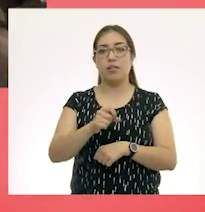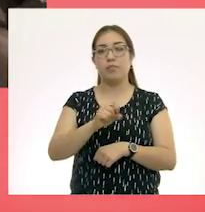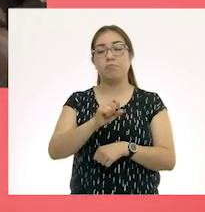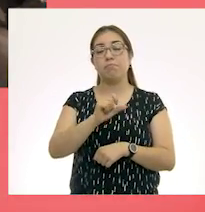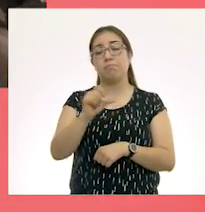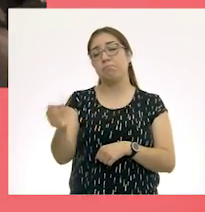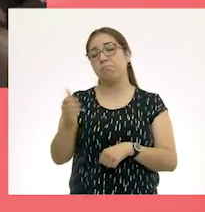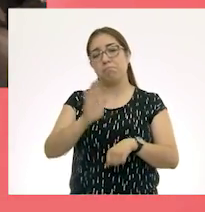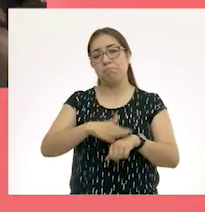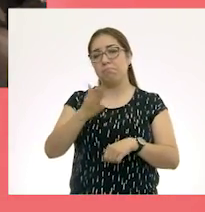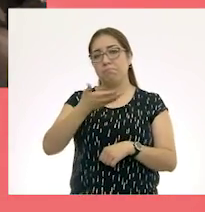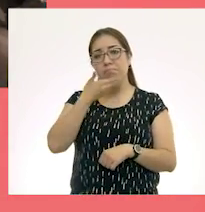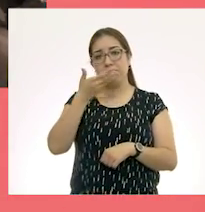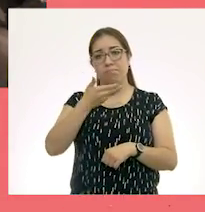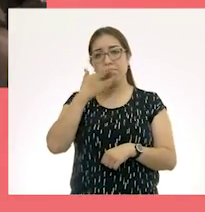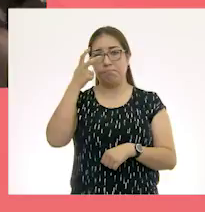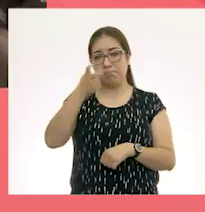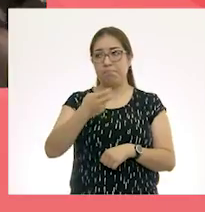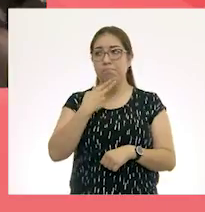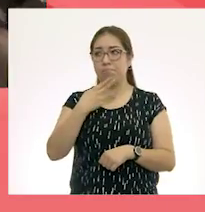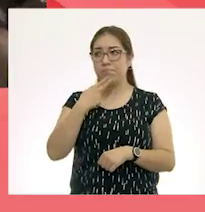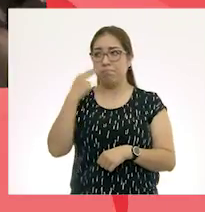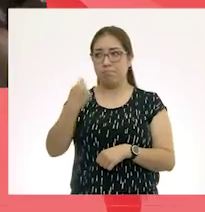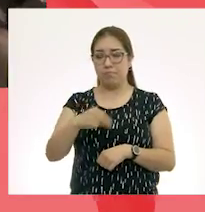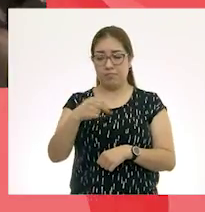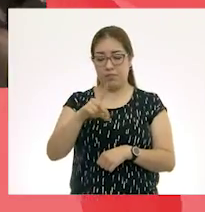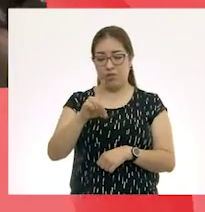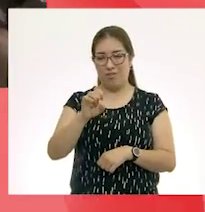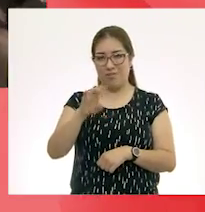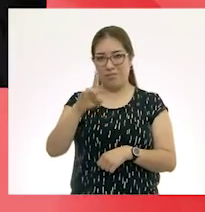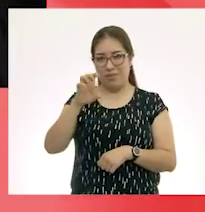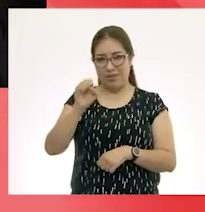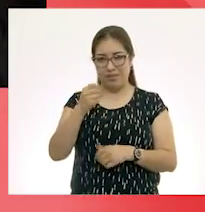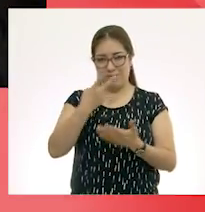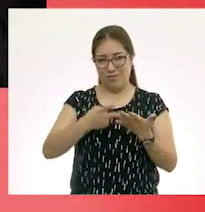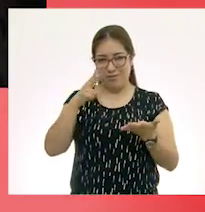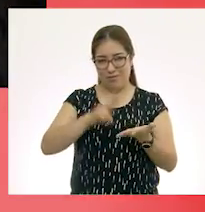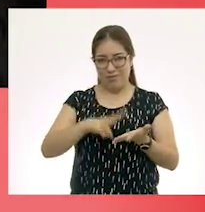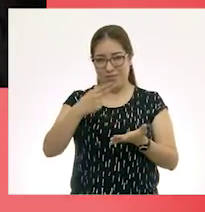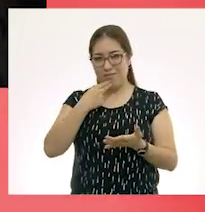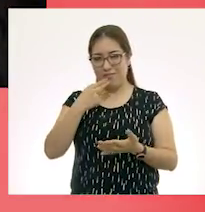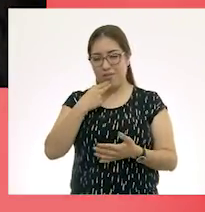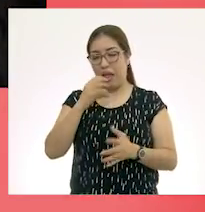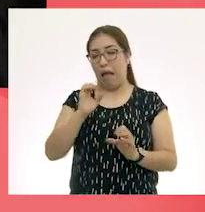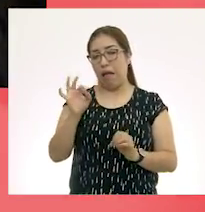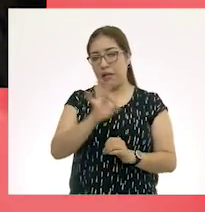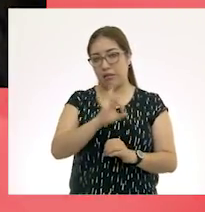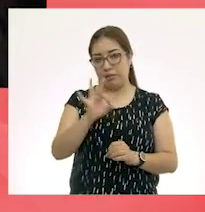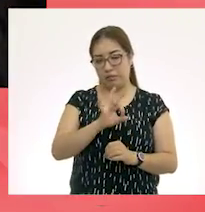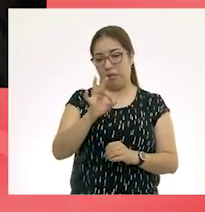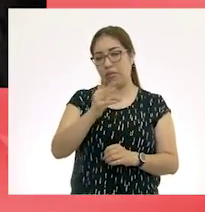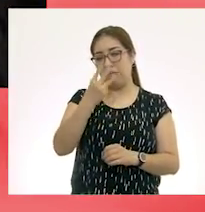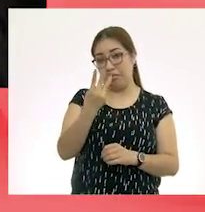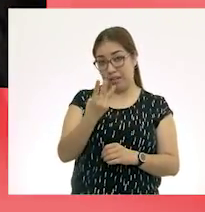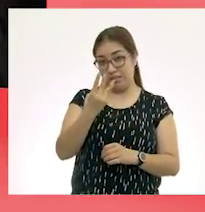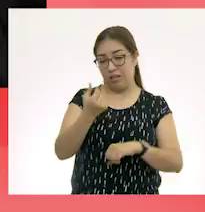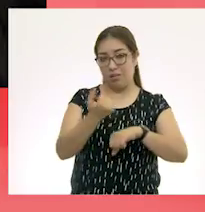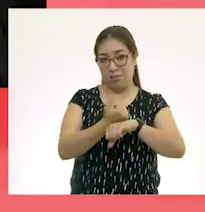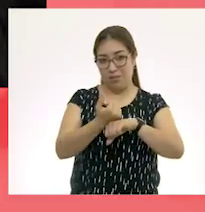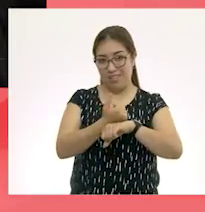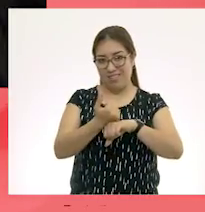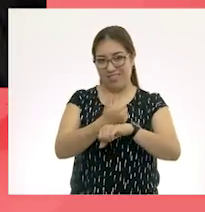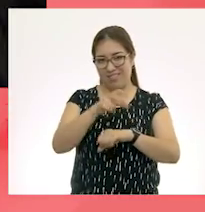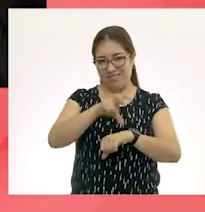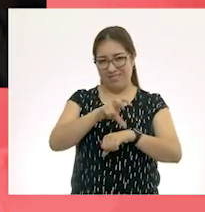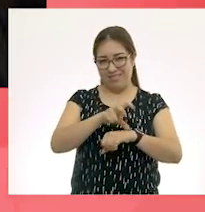nosotros acostumbramos por dobles, le echamos a un doble 3 yemitas de huevo. 3 por doble, Ujú. azúcar al gusto,